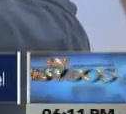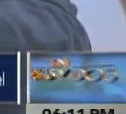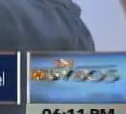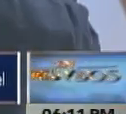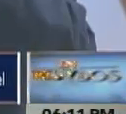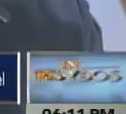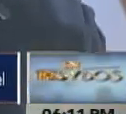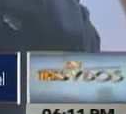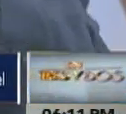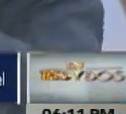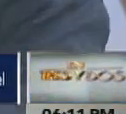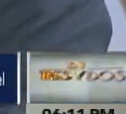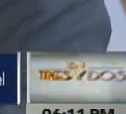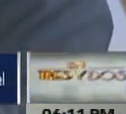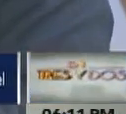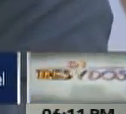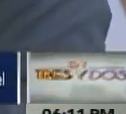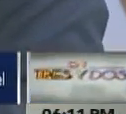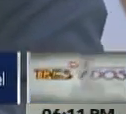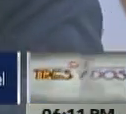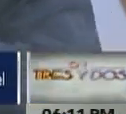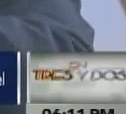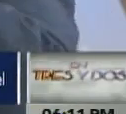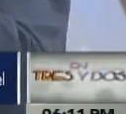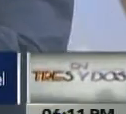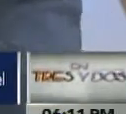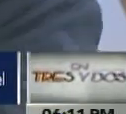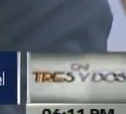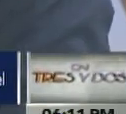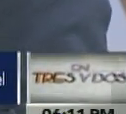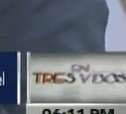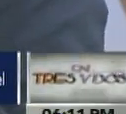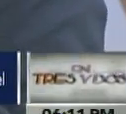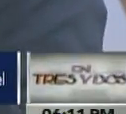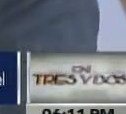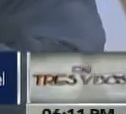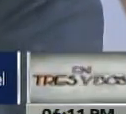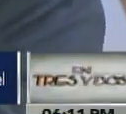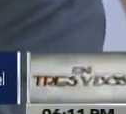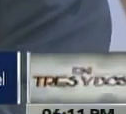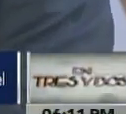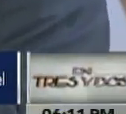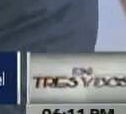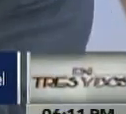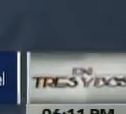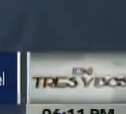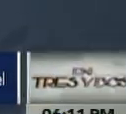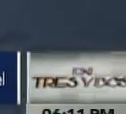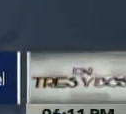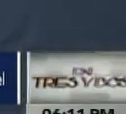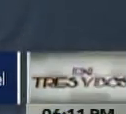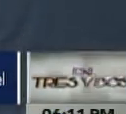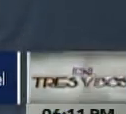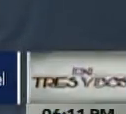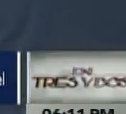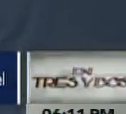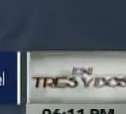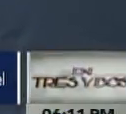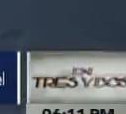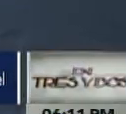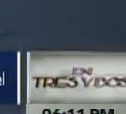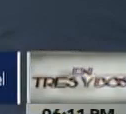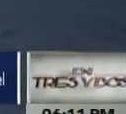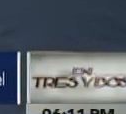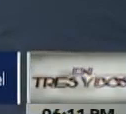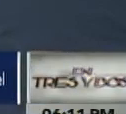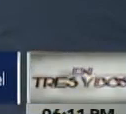ven representada en la gente que salió a la calle a protestar en favor de sus postulados, ellos sienten, por los términos y las circunstancias